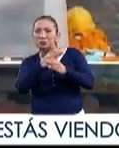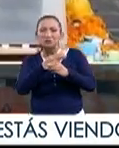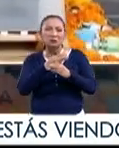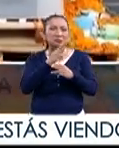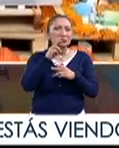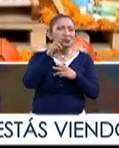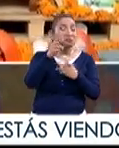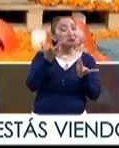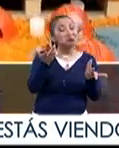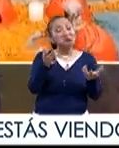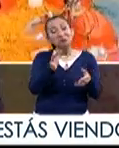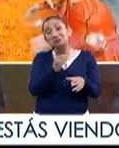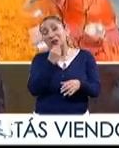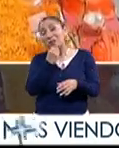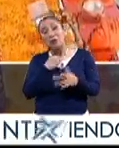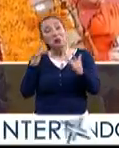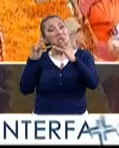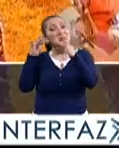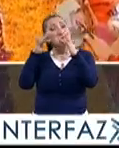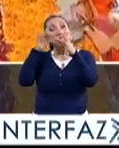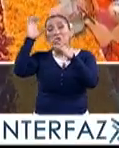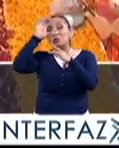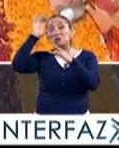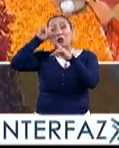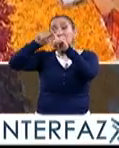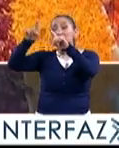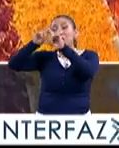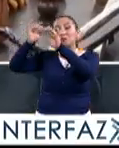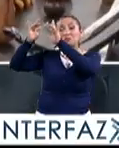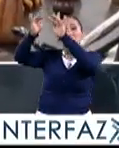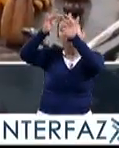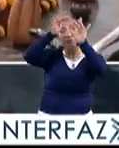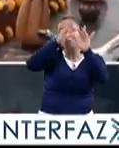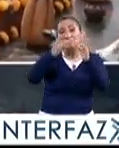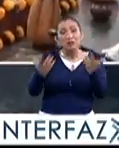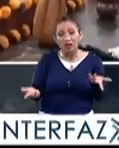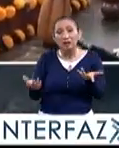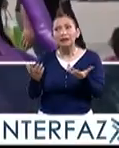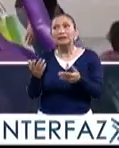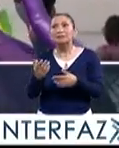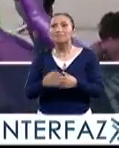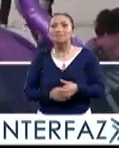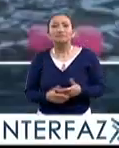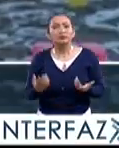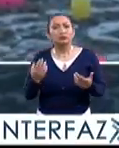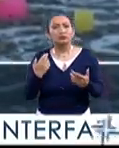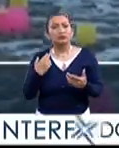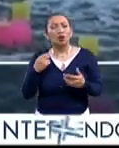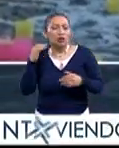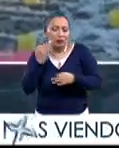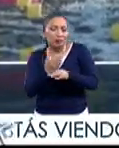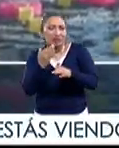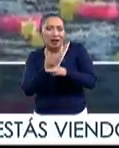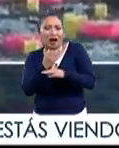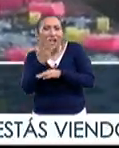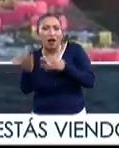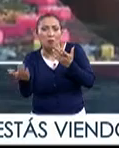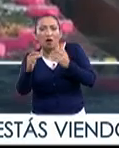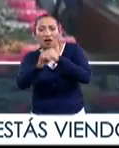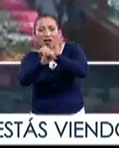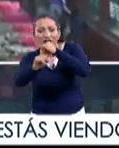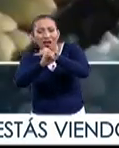de que tenemos contacto con muchas culturas. O sea, en definitiva estamos en el mundo de las